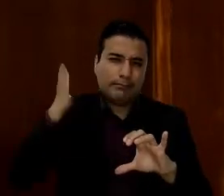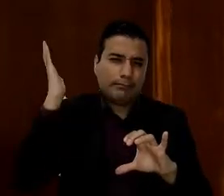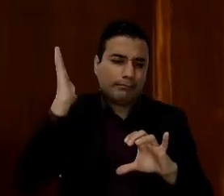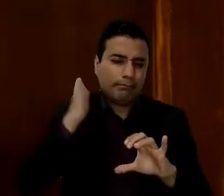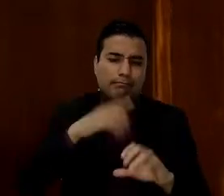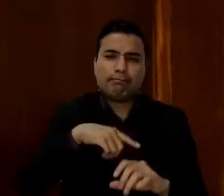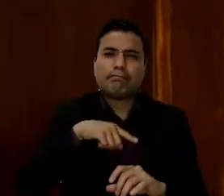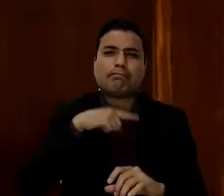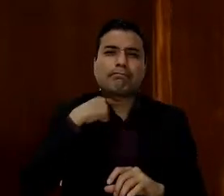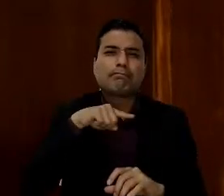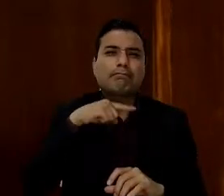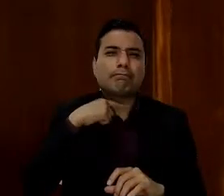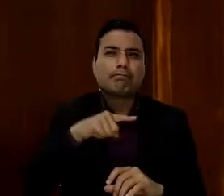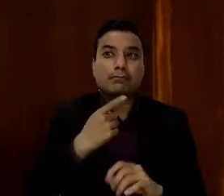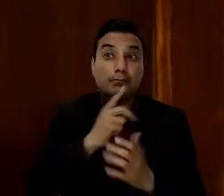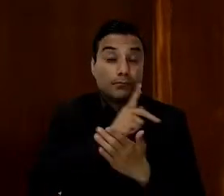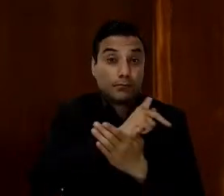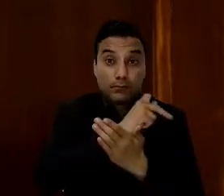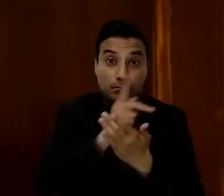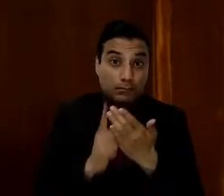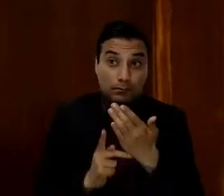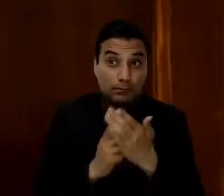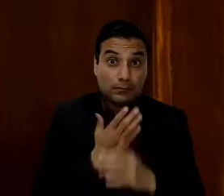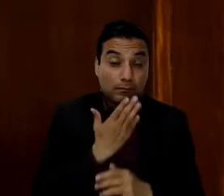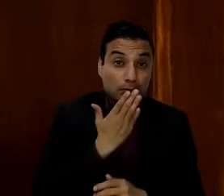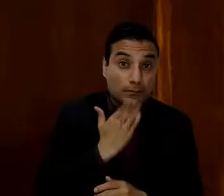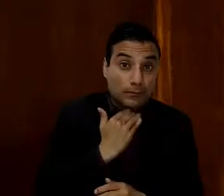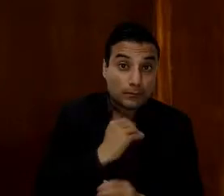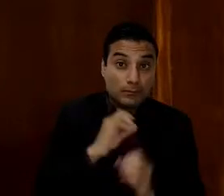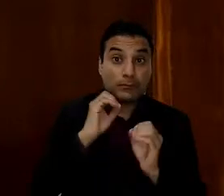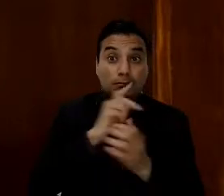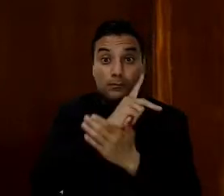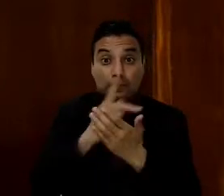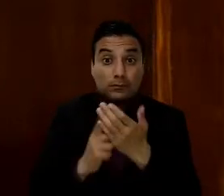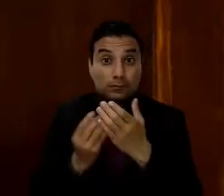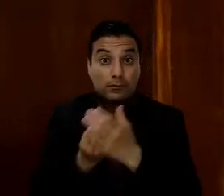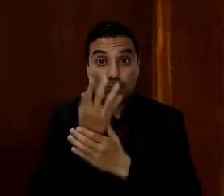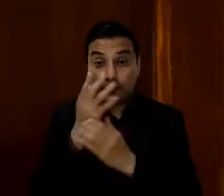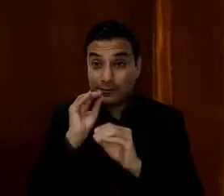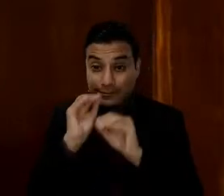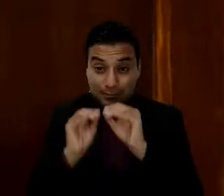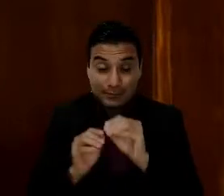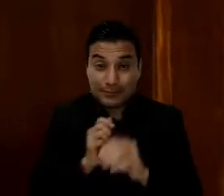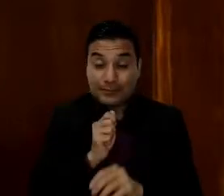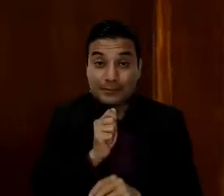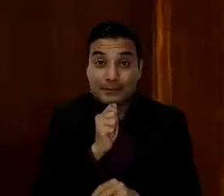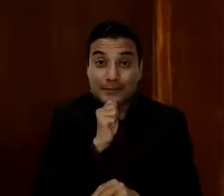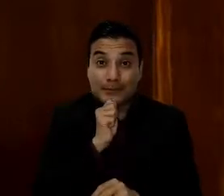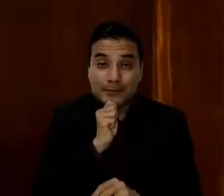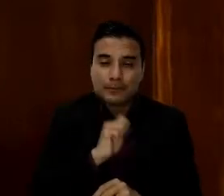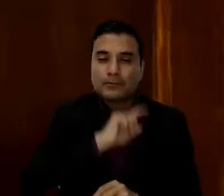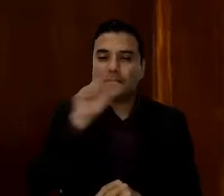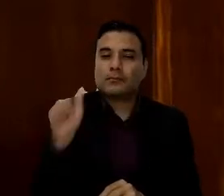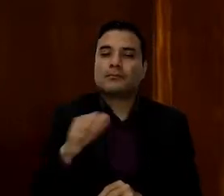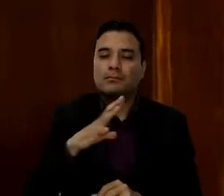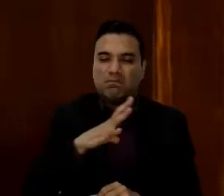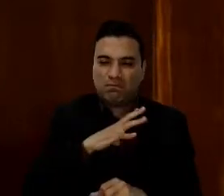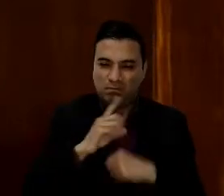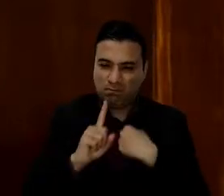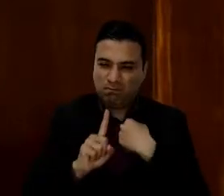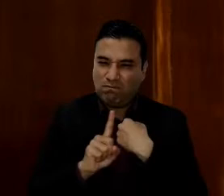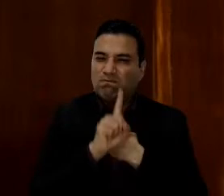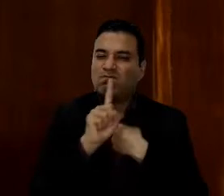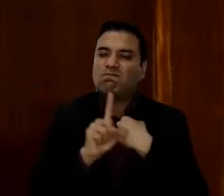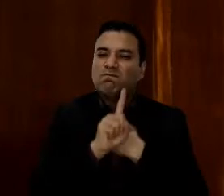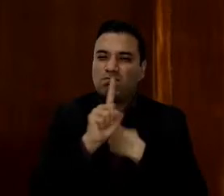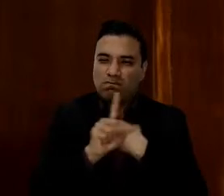mencionado, al no tenerlo o actualizarlo, genera externalidades negativas a los